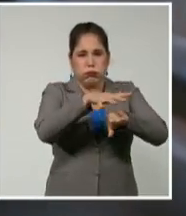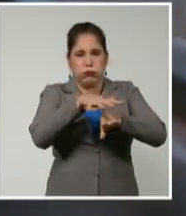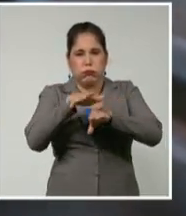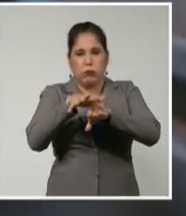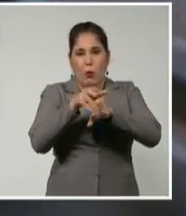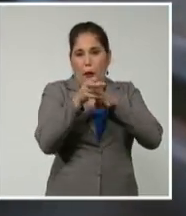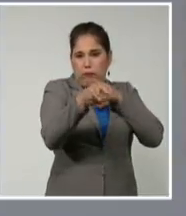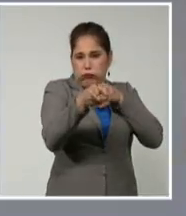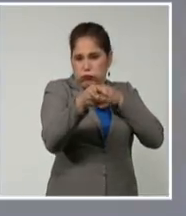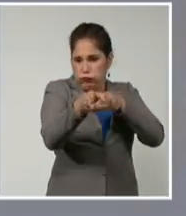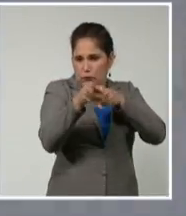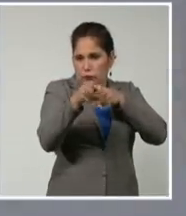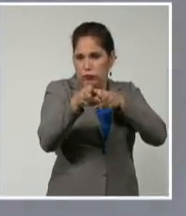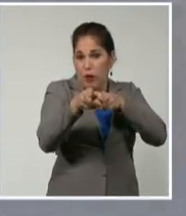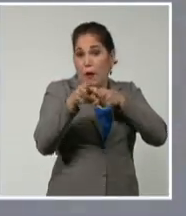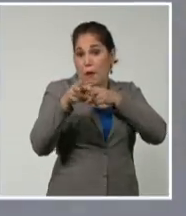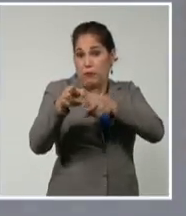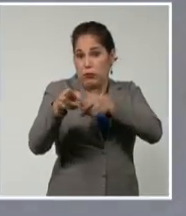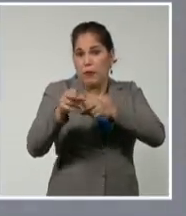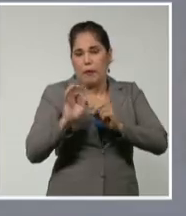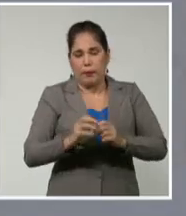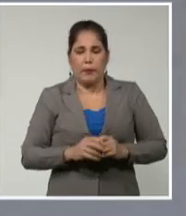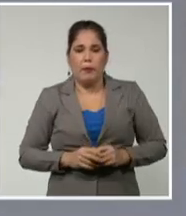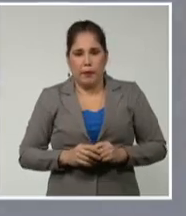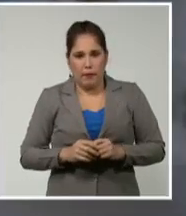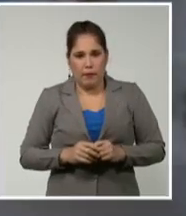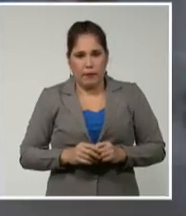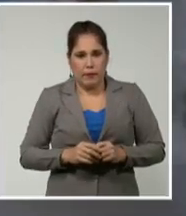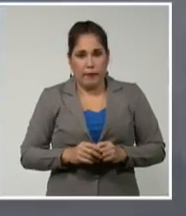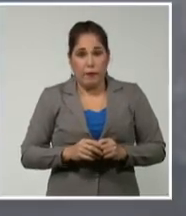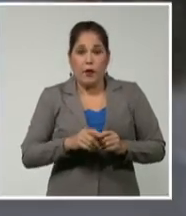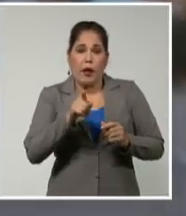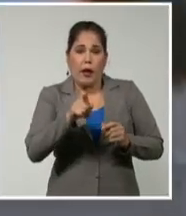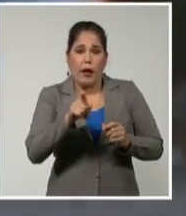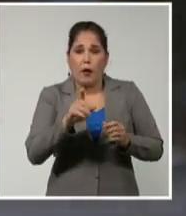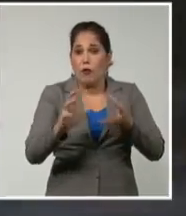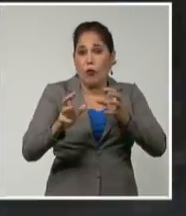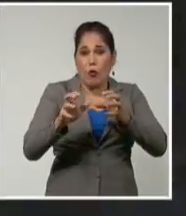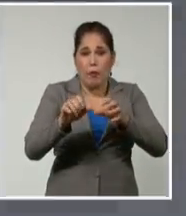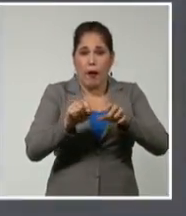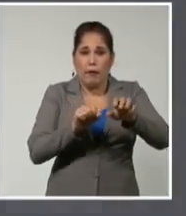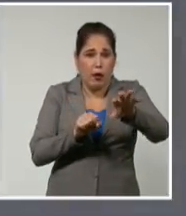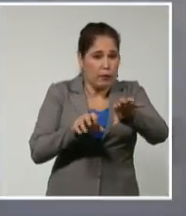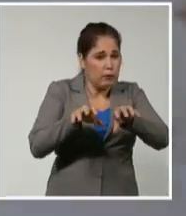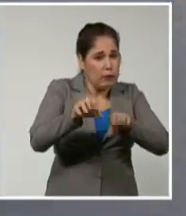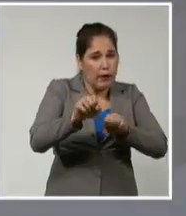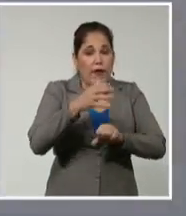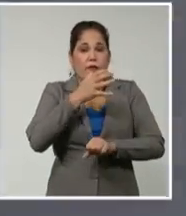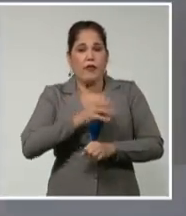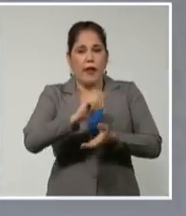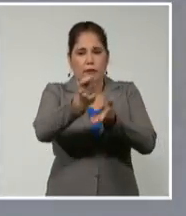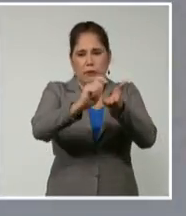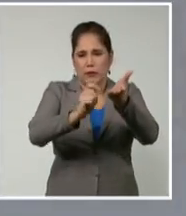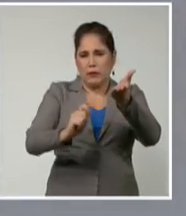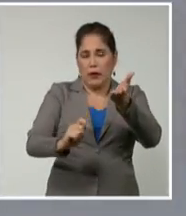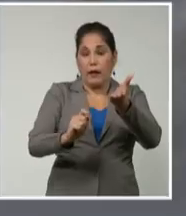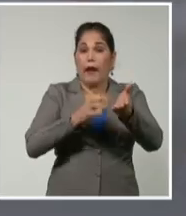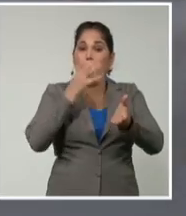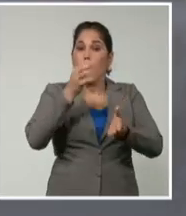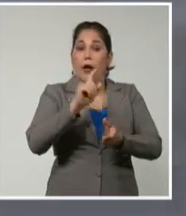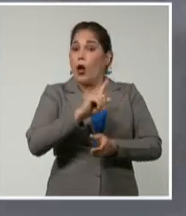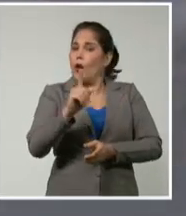más precisión, que era una cohete de 57 metros chiquito así. En medio de aquel combate, el Fidel mandó una carta en la cual decía: no se